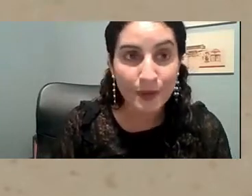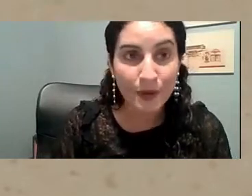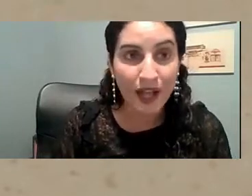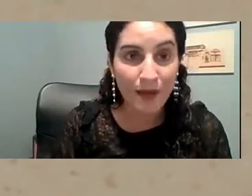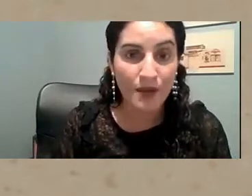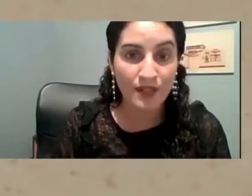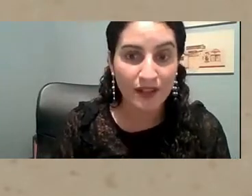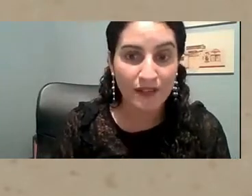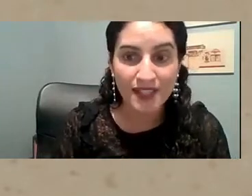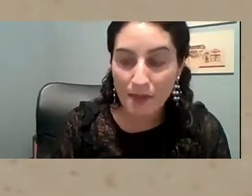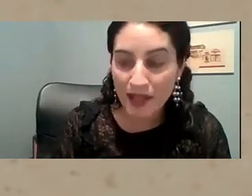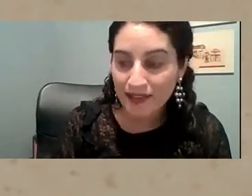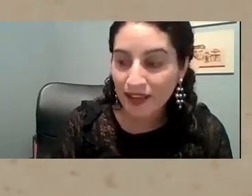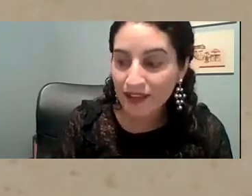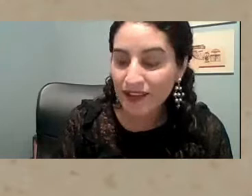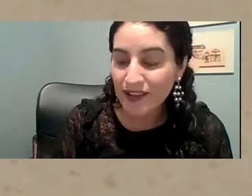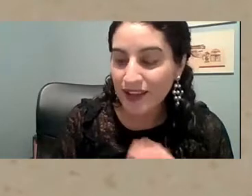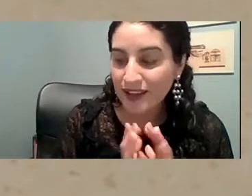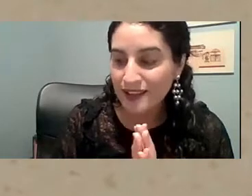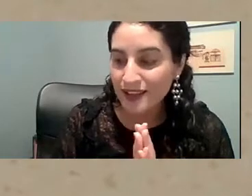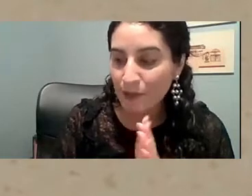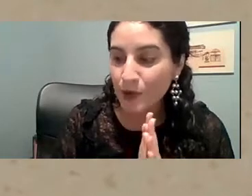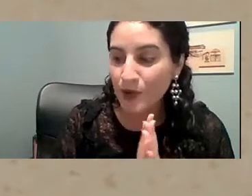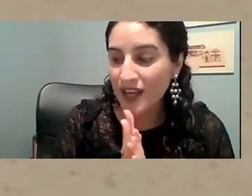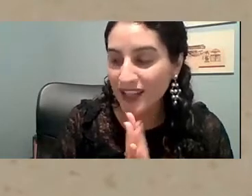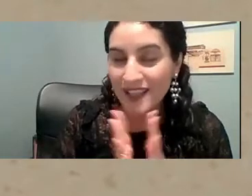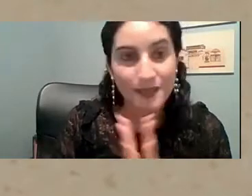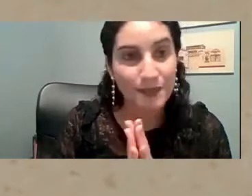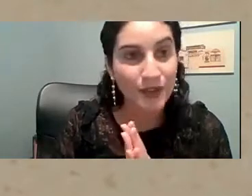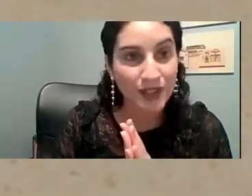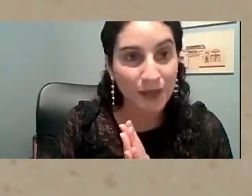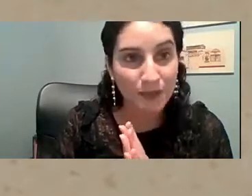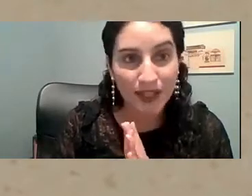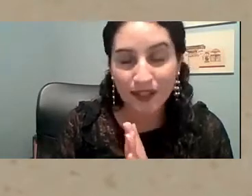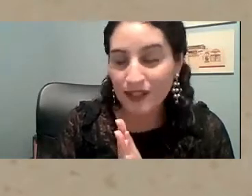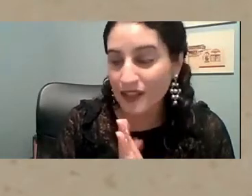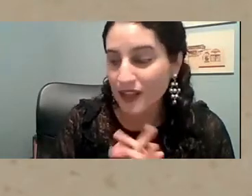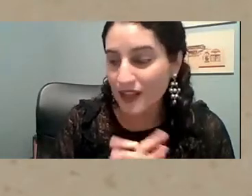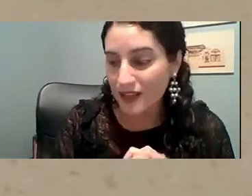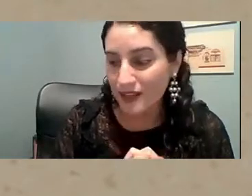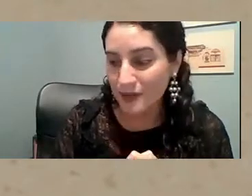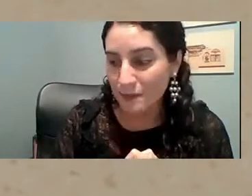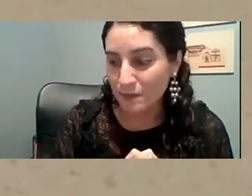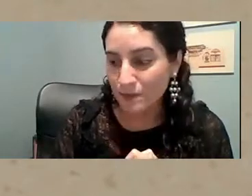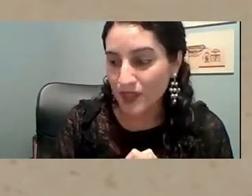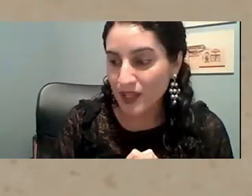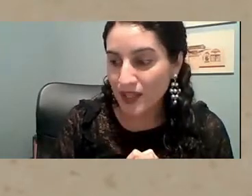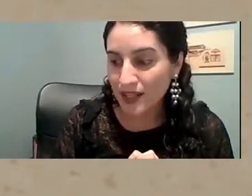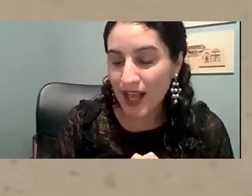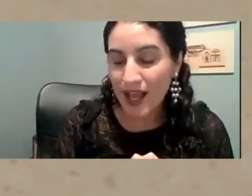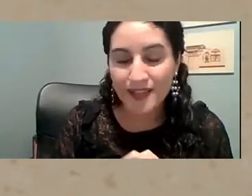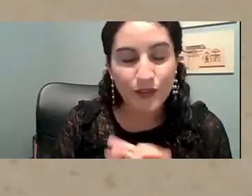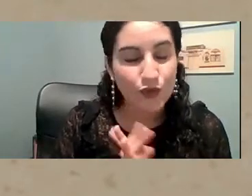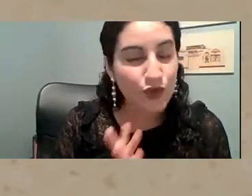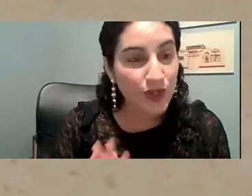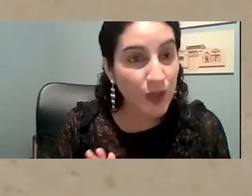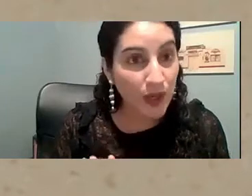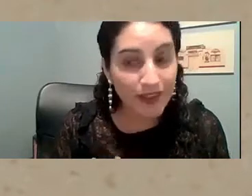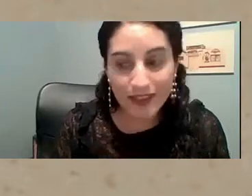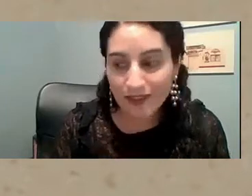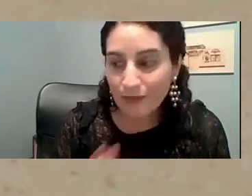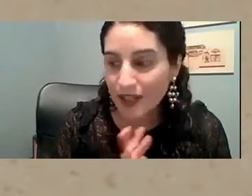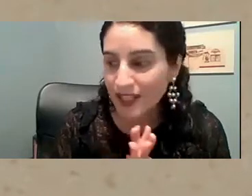este programa, Nuestra Vestimenta, es a modo de agradecimiento también, la